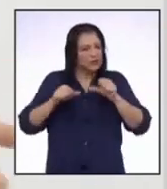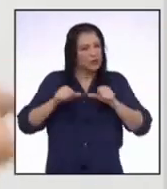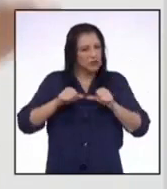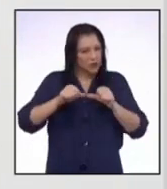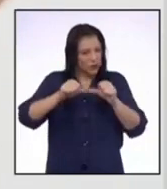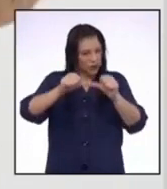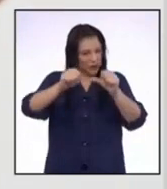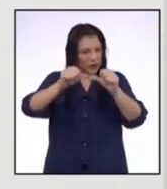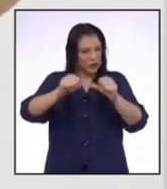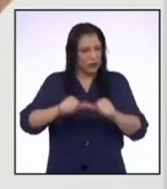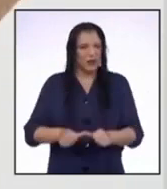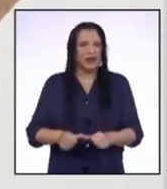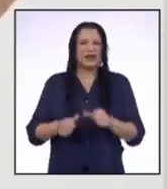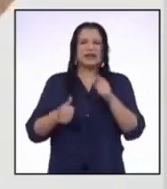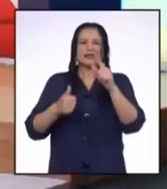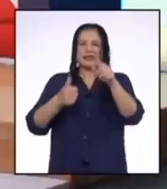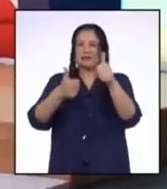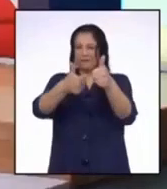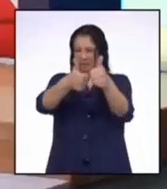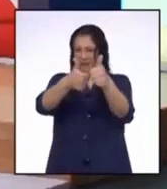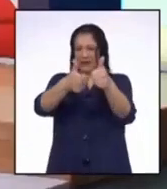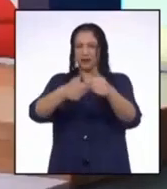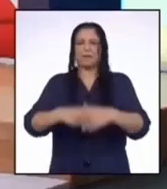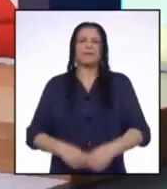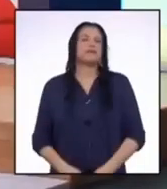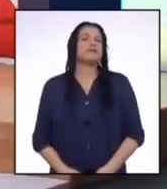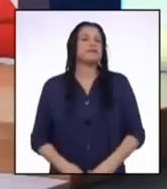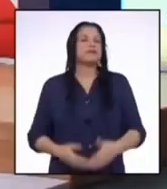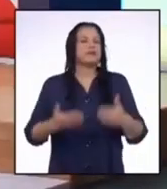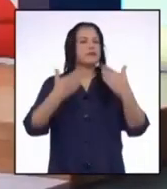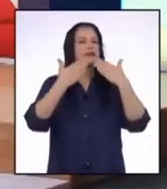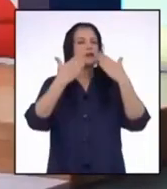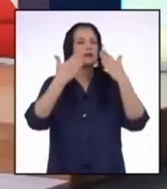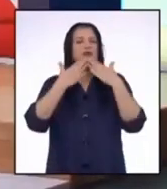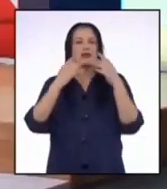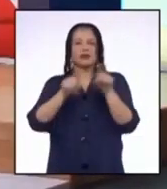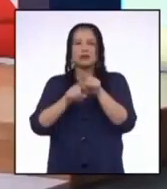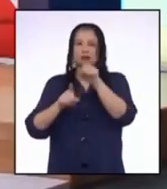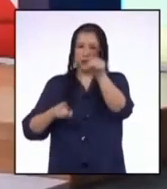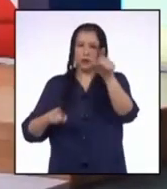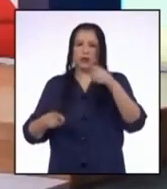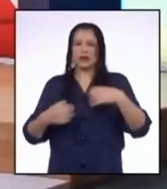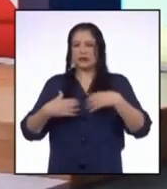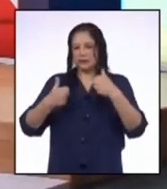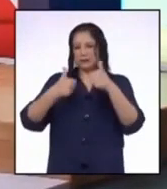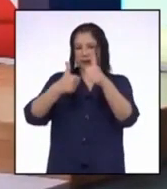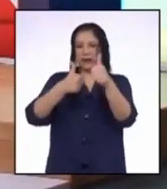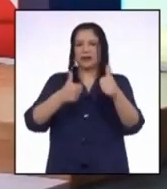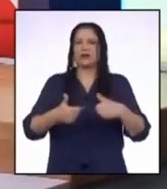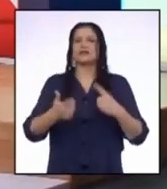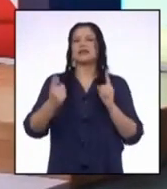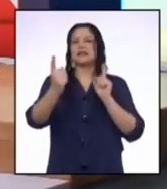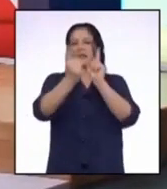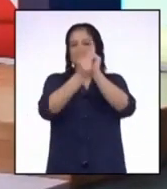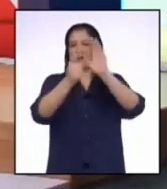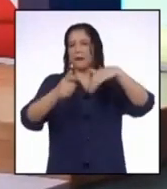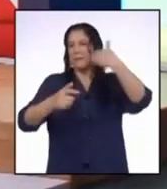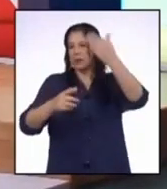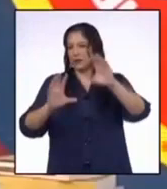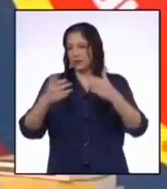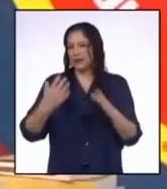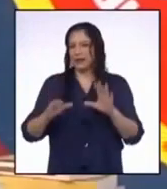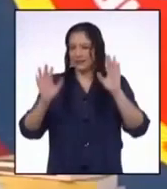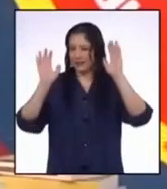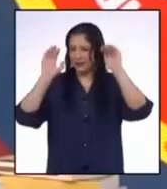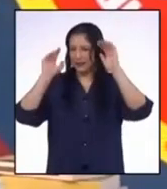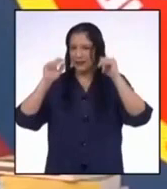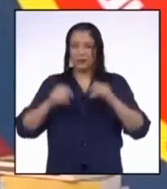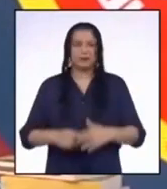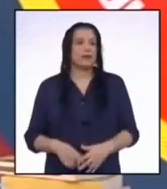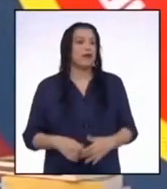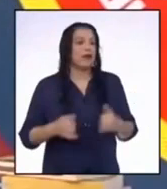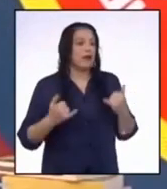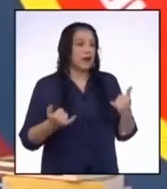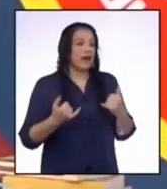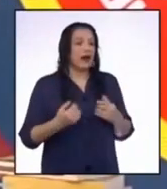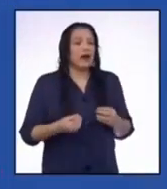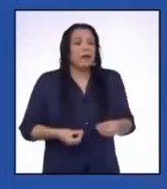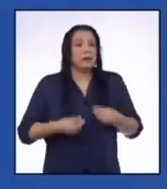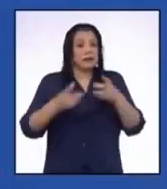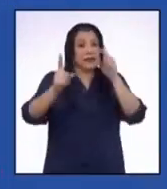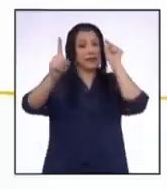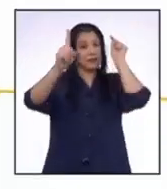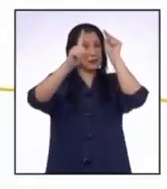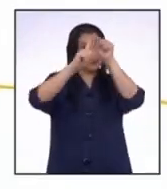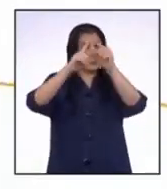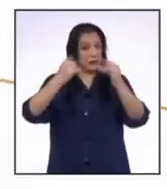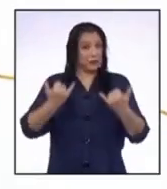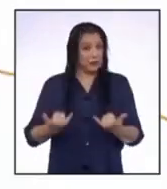continuar. ¡Que estén bien! Muchas gracias, profesora. Igualmente, nos vemos en el próximo programa. ¡Chao! Vamos con el reto de